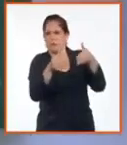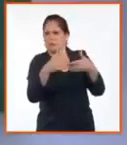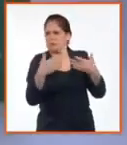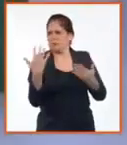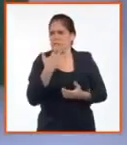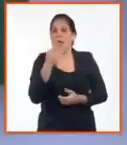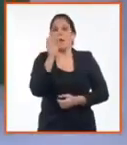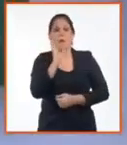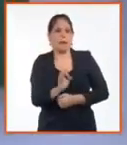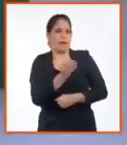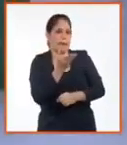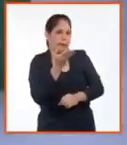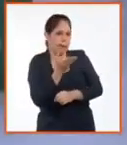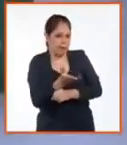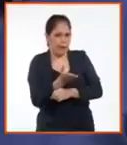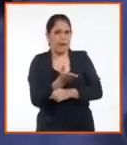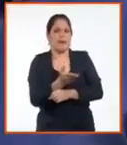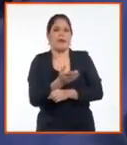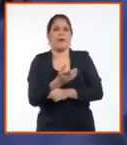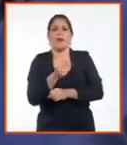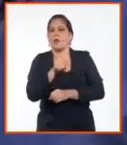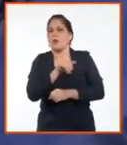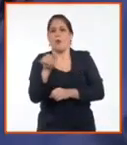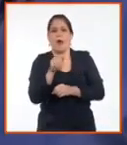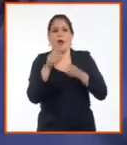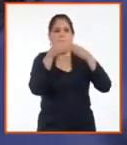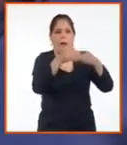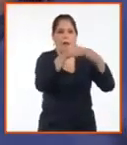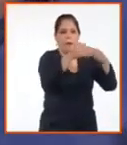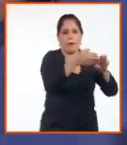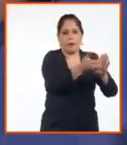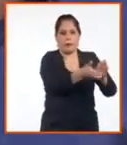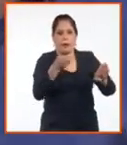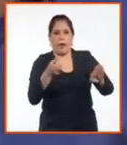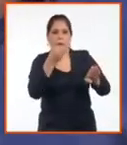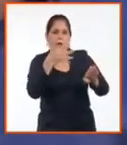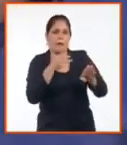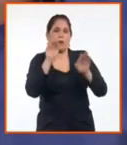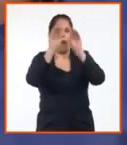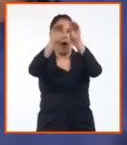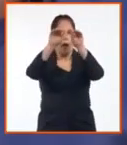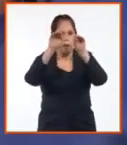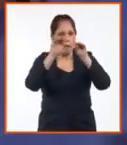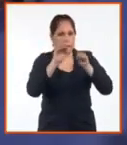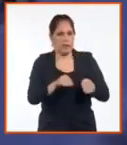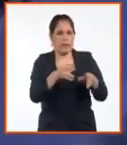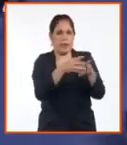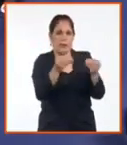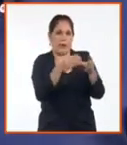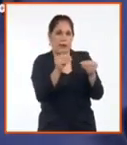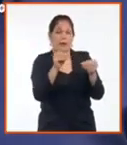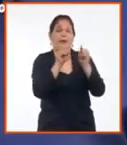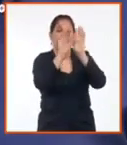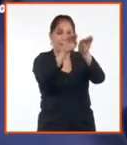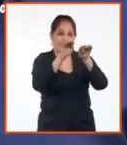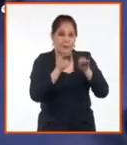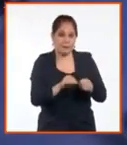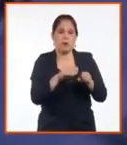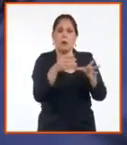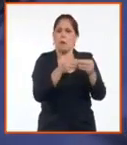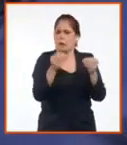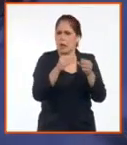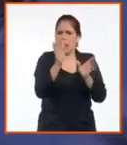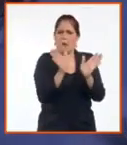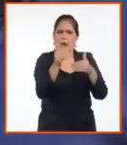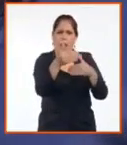la demanda extra en puerto diario puesto almacena después las materias primas el material de envase para